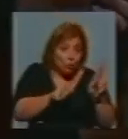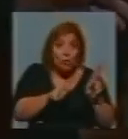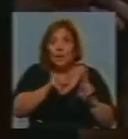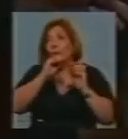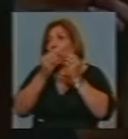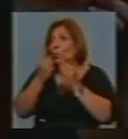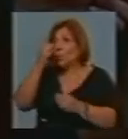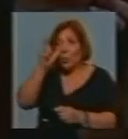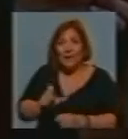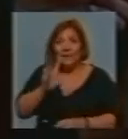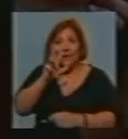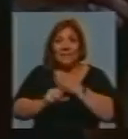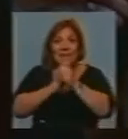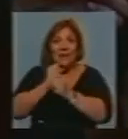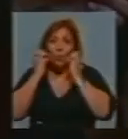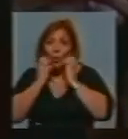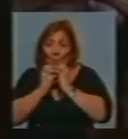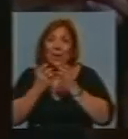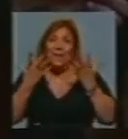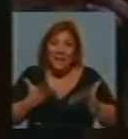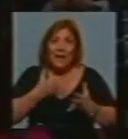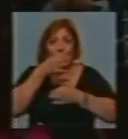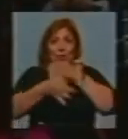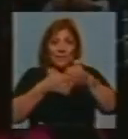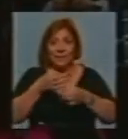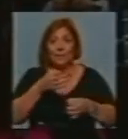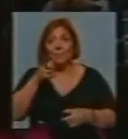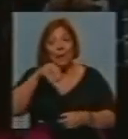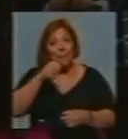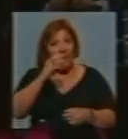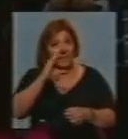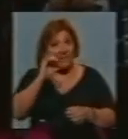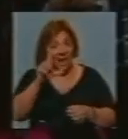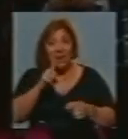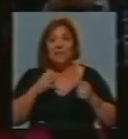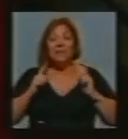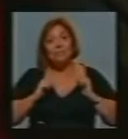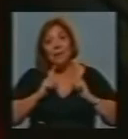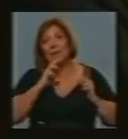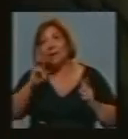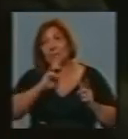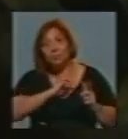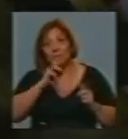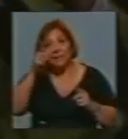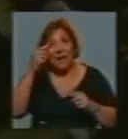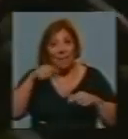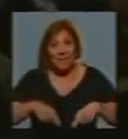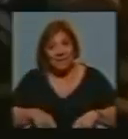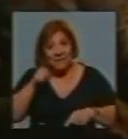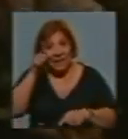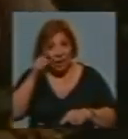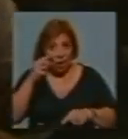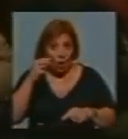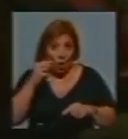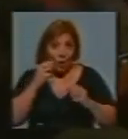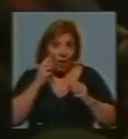rapiñas de tan solo 3 años de Bonomi. A eso nos referimos puntualmente. Maciel concluyó que esperan respuestas de autoridades del Ministerio del Interior luego de